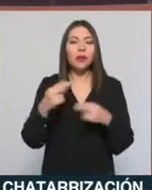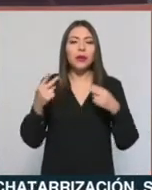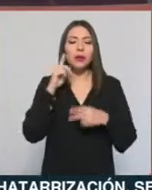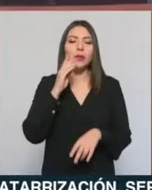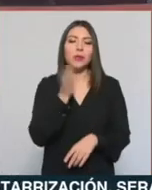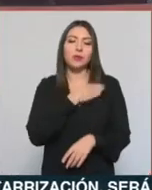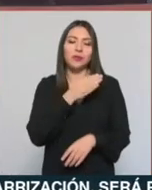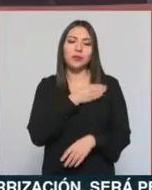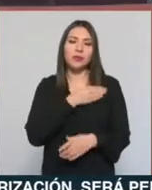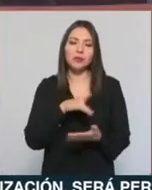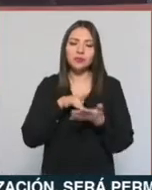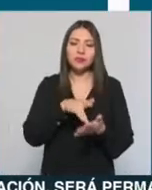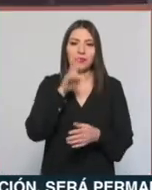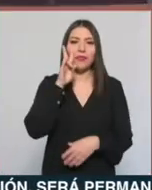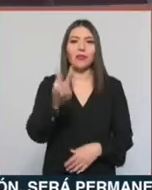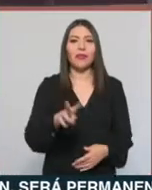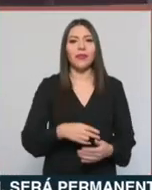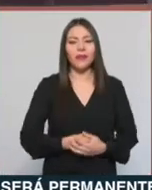a ver.